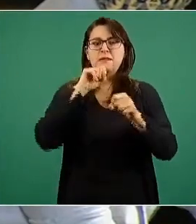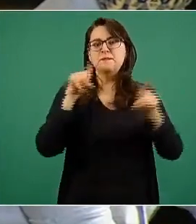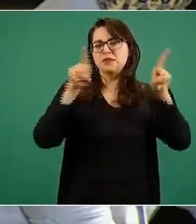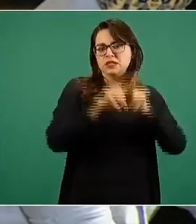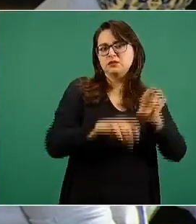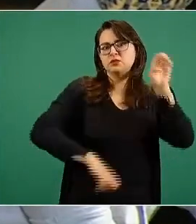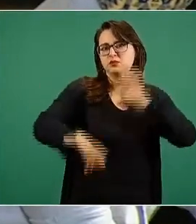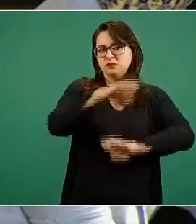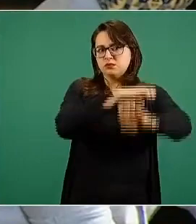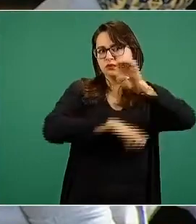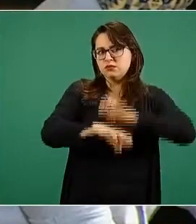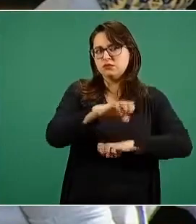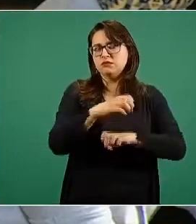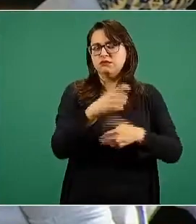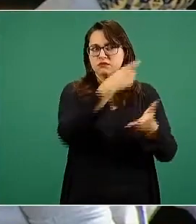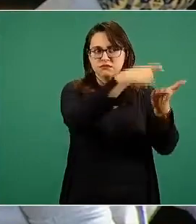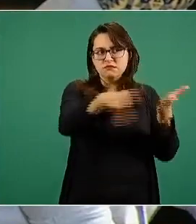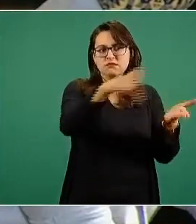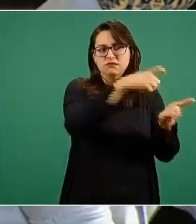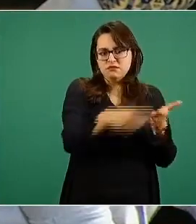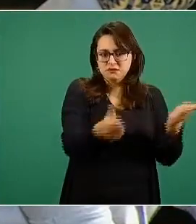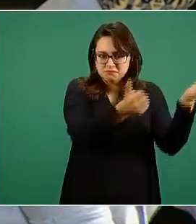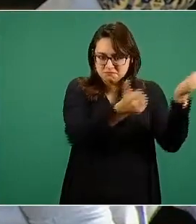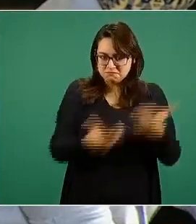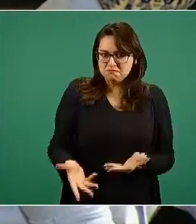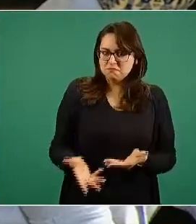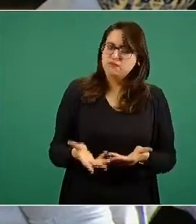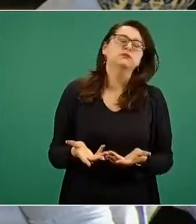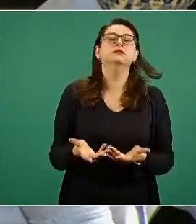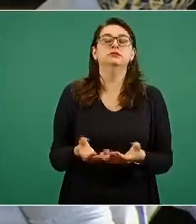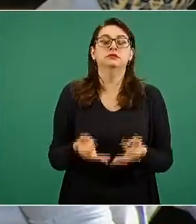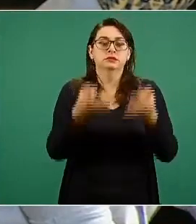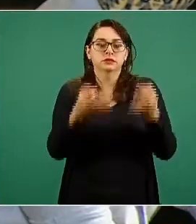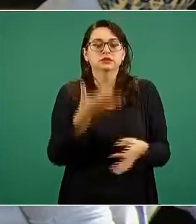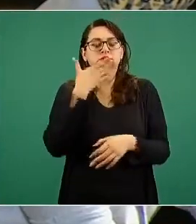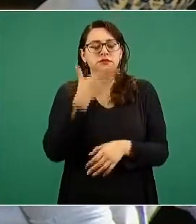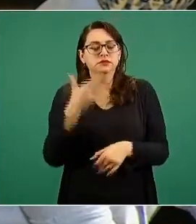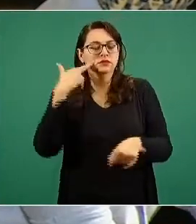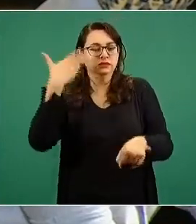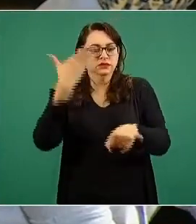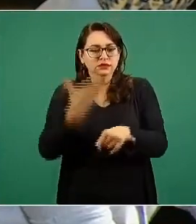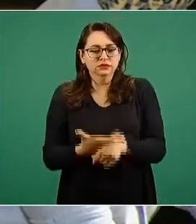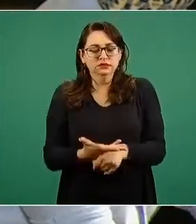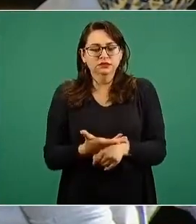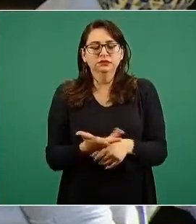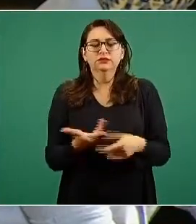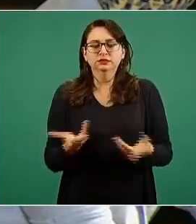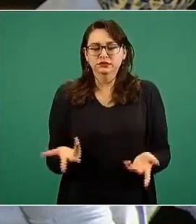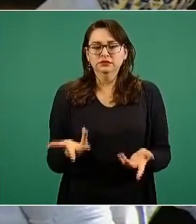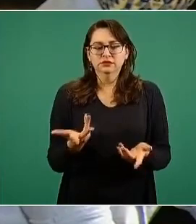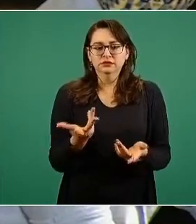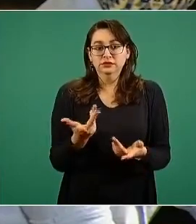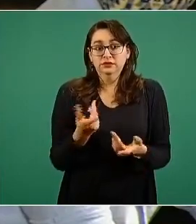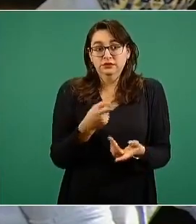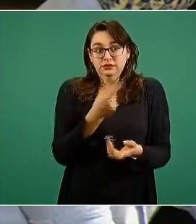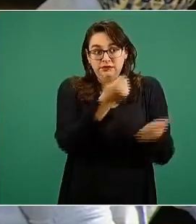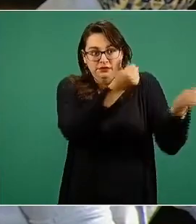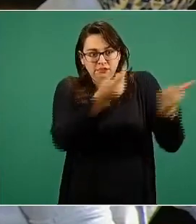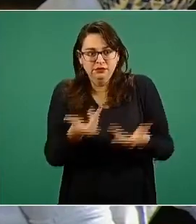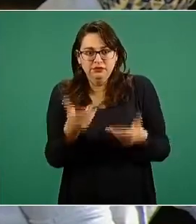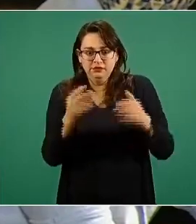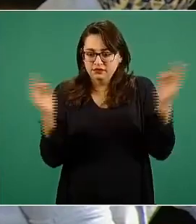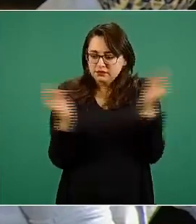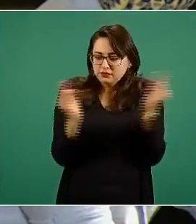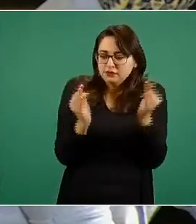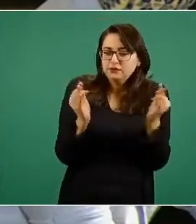una manera muy responsable a disposición infraestructura en refrigeradores y todo esto para facilitar el